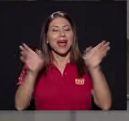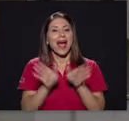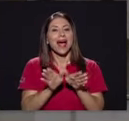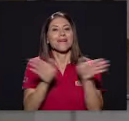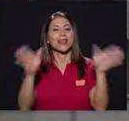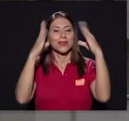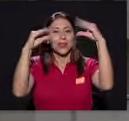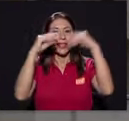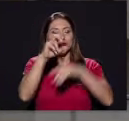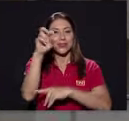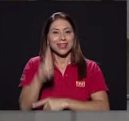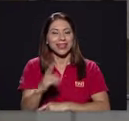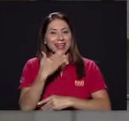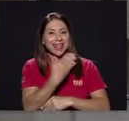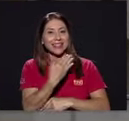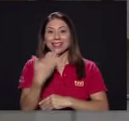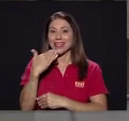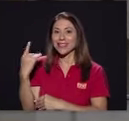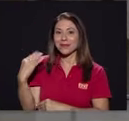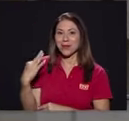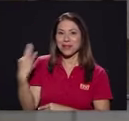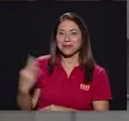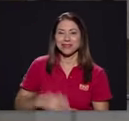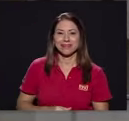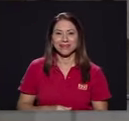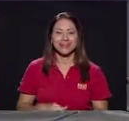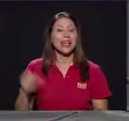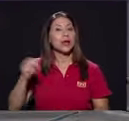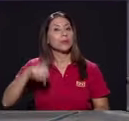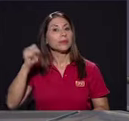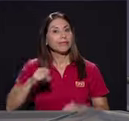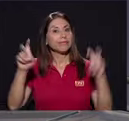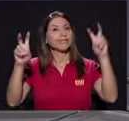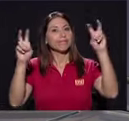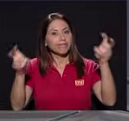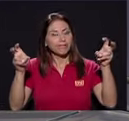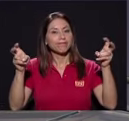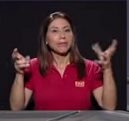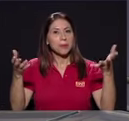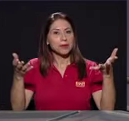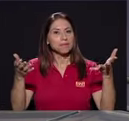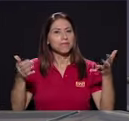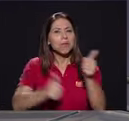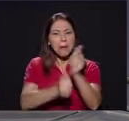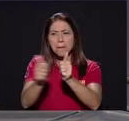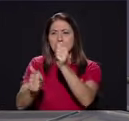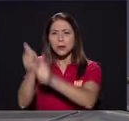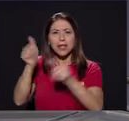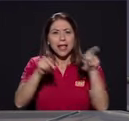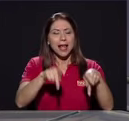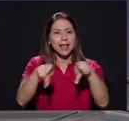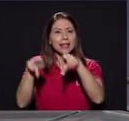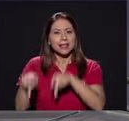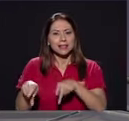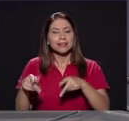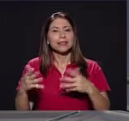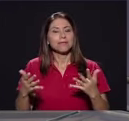Abriendo Datos Costa Rica. Muchas gracias. Gracias a ustedes por la invitación. Sí, es un tema, creo que la mayoría de la